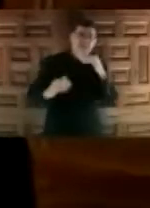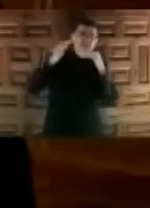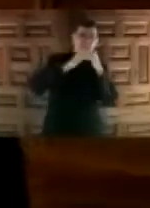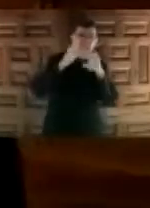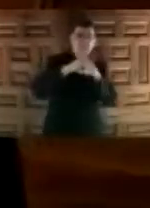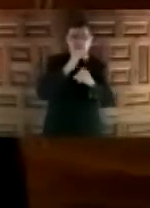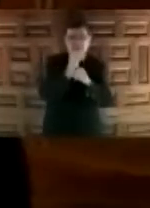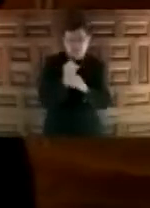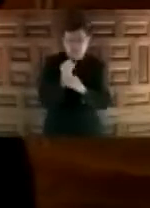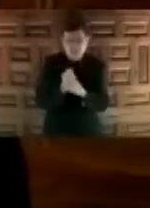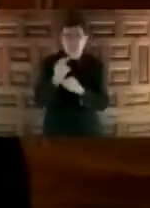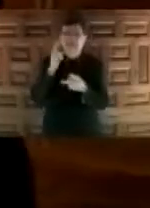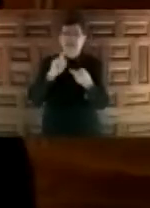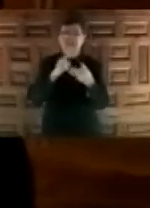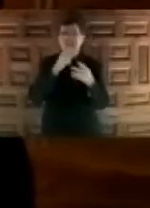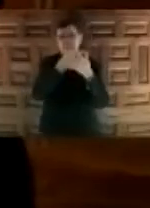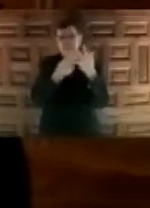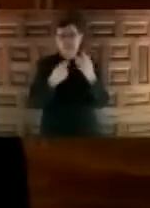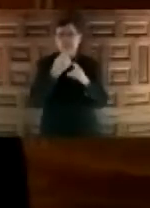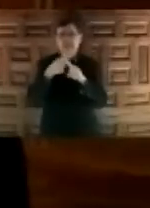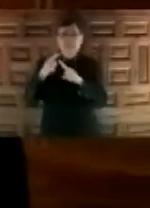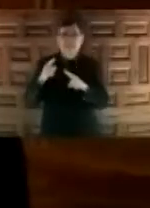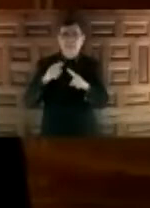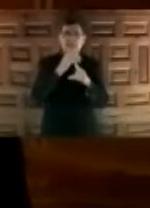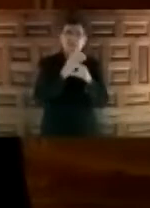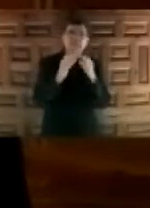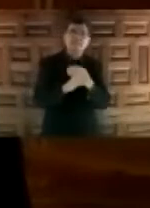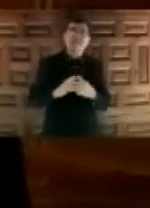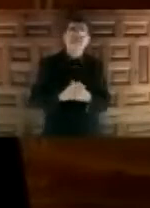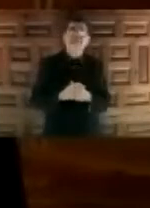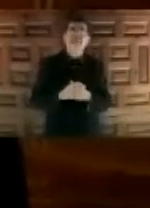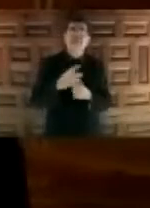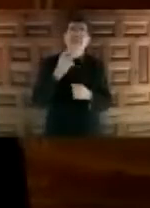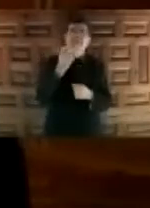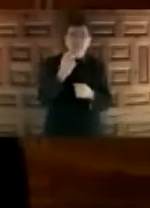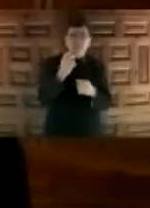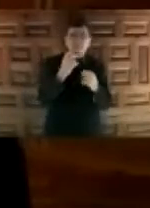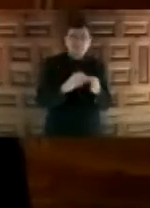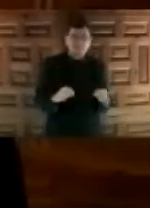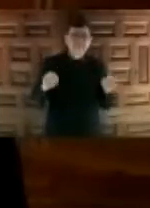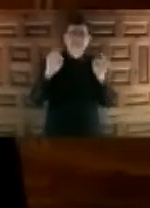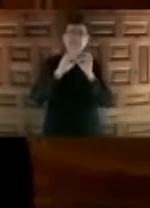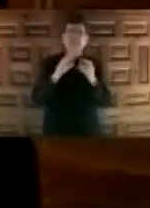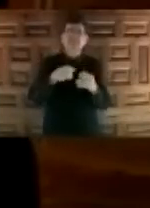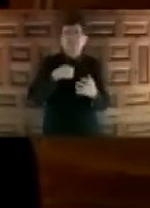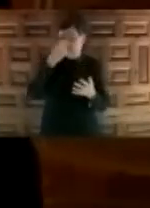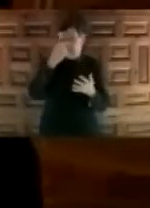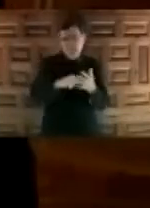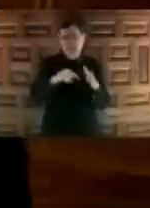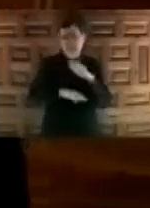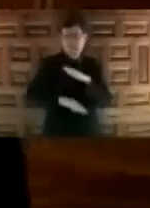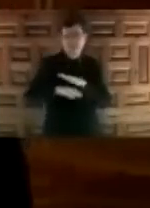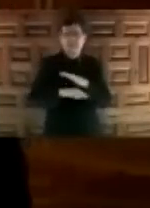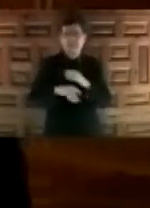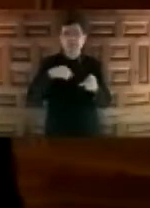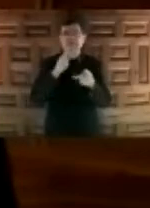la investigación, desde todas las tareas sustantivas. Entonces, esta parte creo que es fundamental.